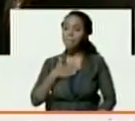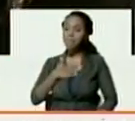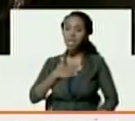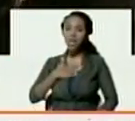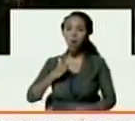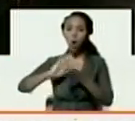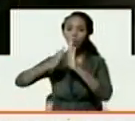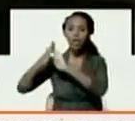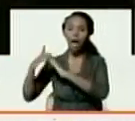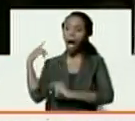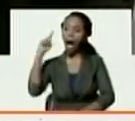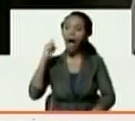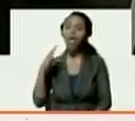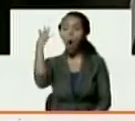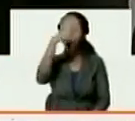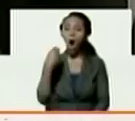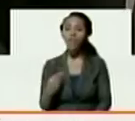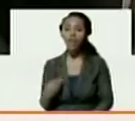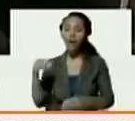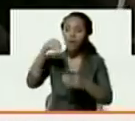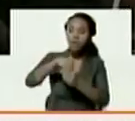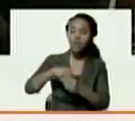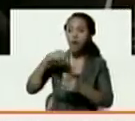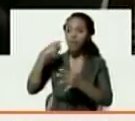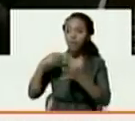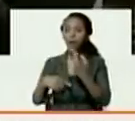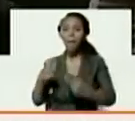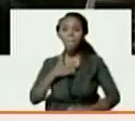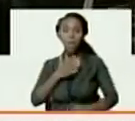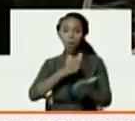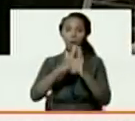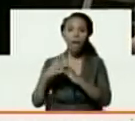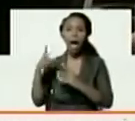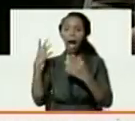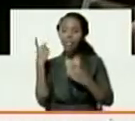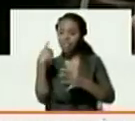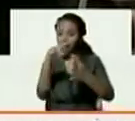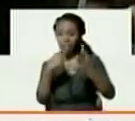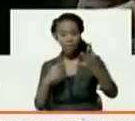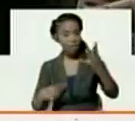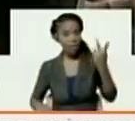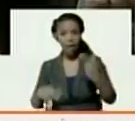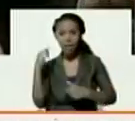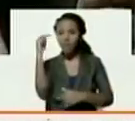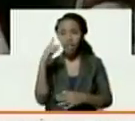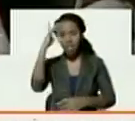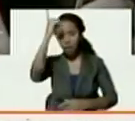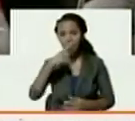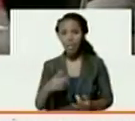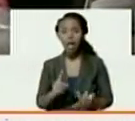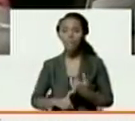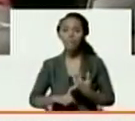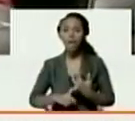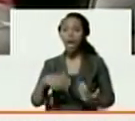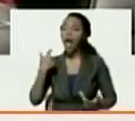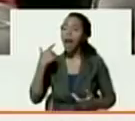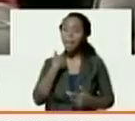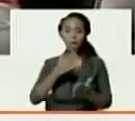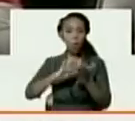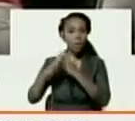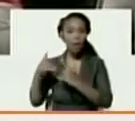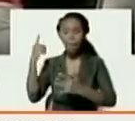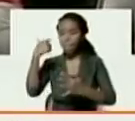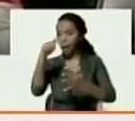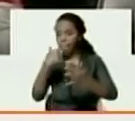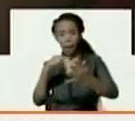hay tantos jóvenes entre tantos y tantos años, en mi comunidad hay tantas personas con algún nivel de discapacidad, en mi comunidad hay tantas